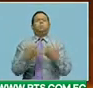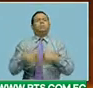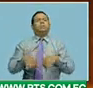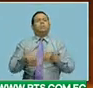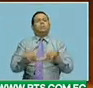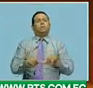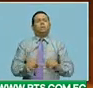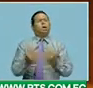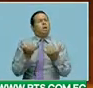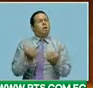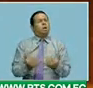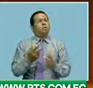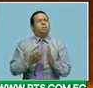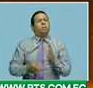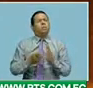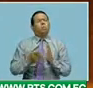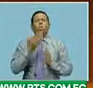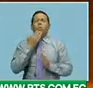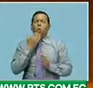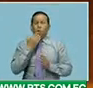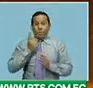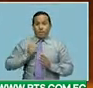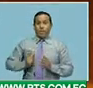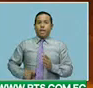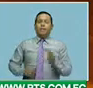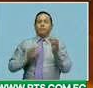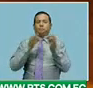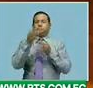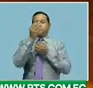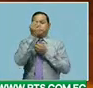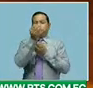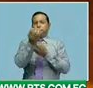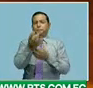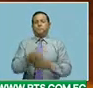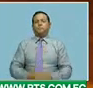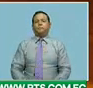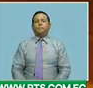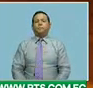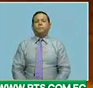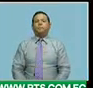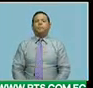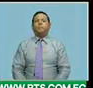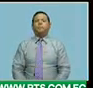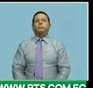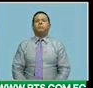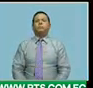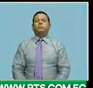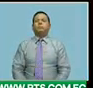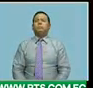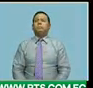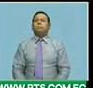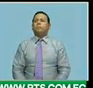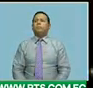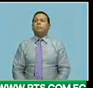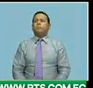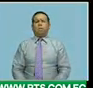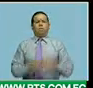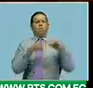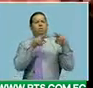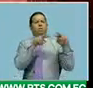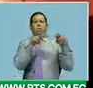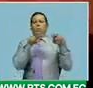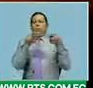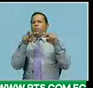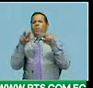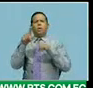y la cronología de todo este siniestro, veamos el siguiente informe. Miren, Procasa, cómo está quemando. Ya me pegué